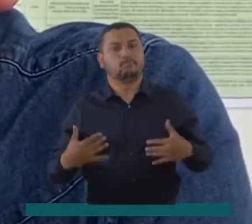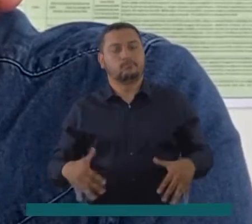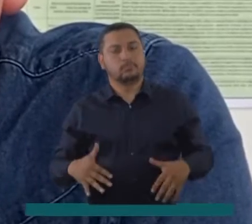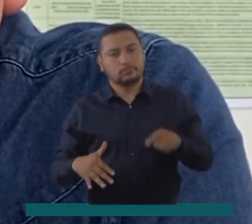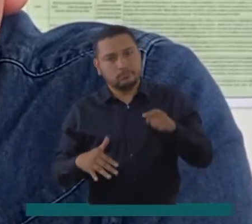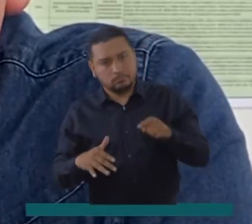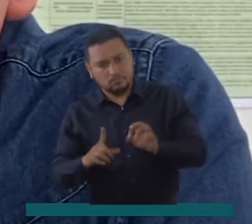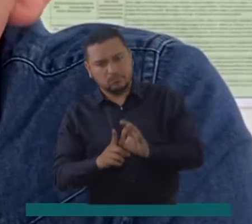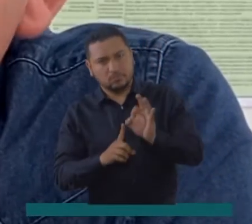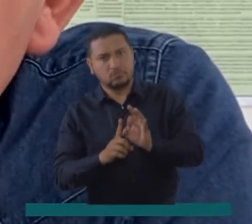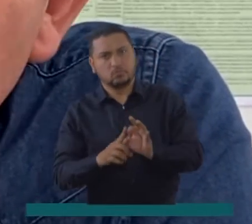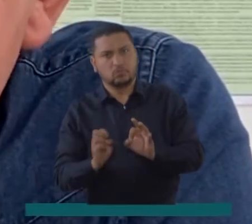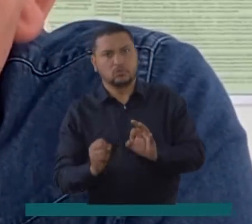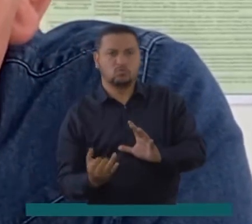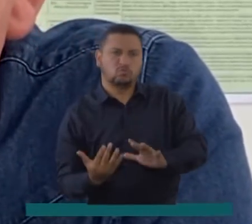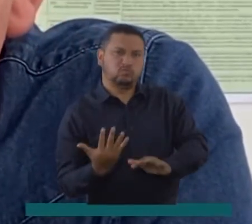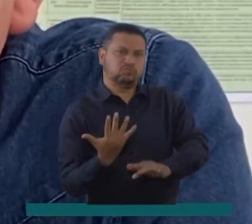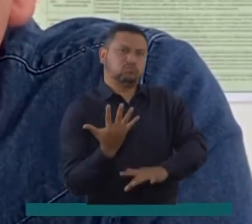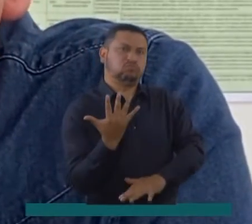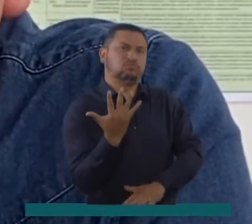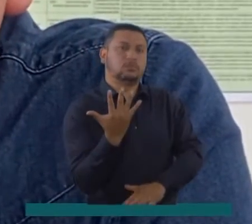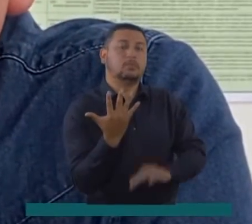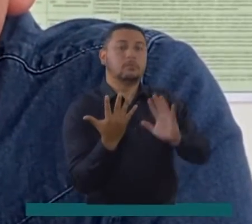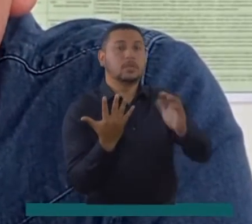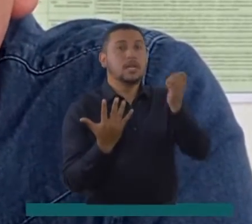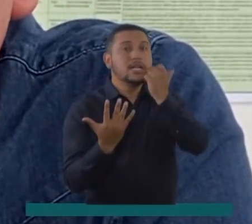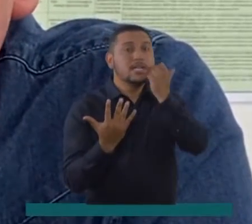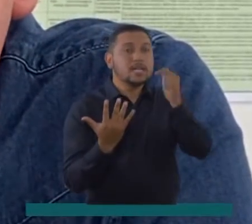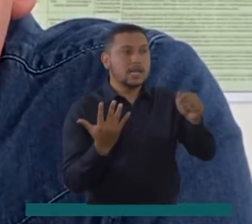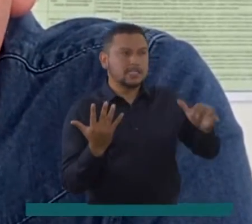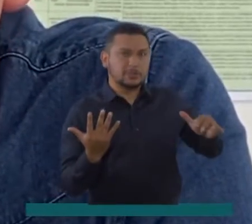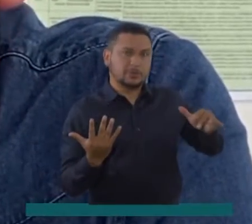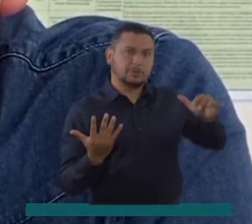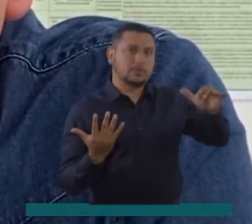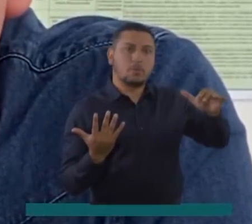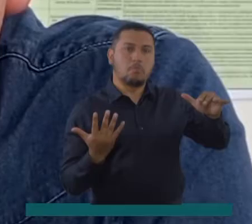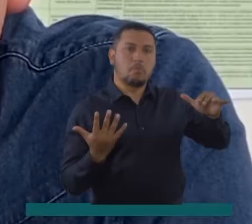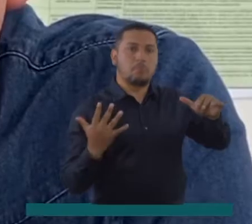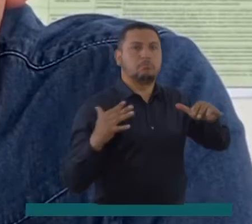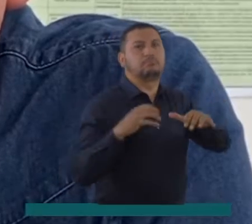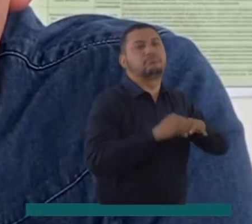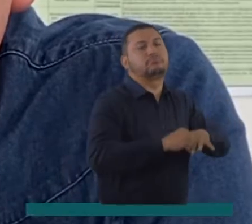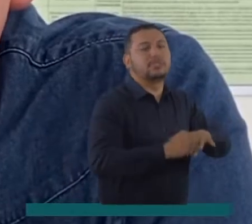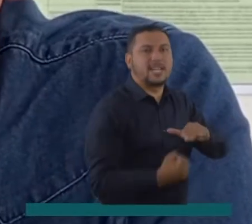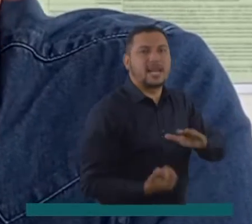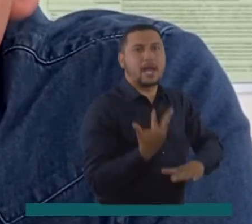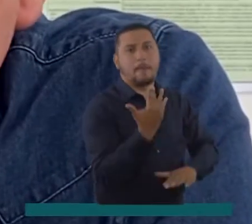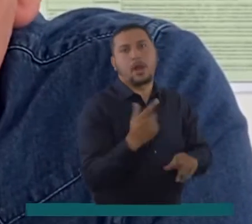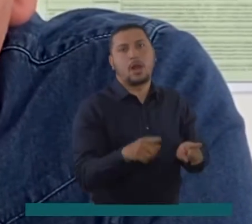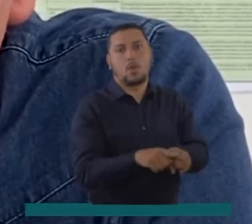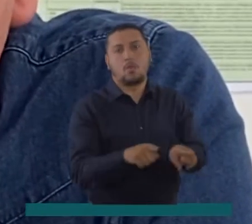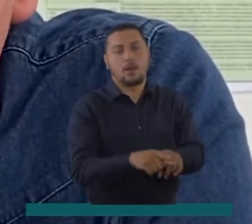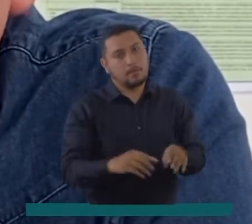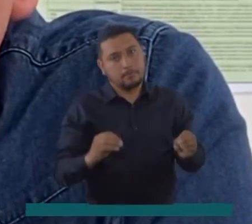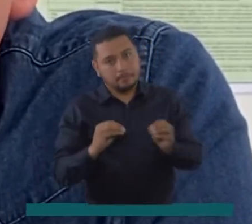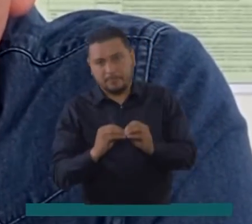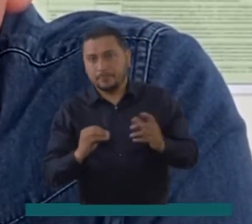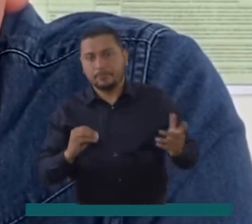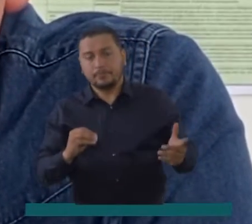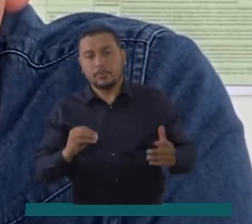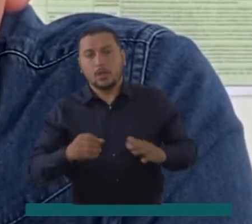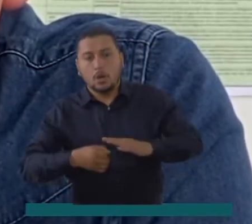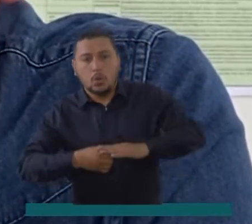altas temperaturas, las cuales permiten la quema de la mayoría de los gases que produce la leña. Reduce en